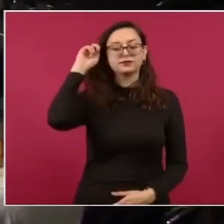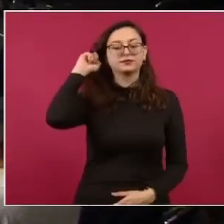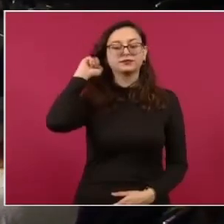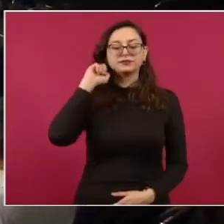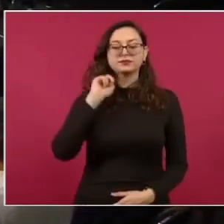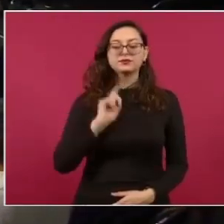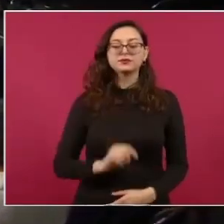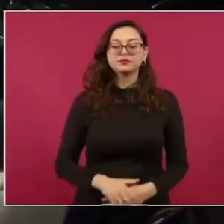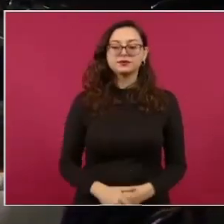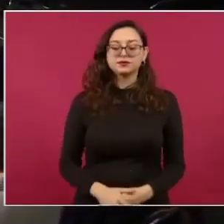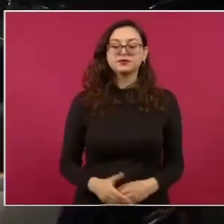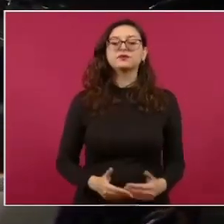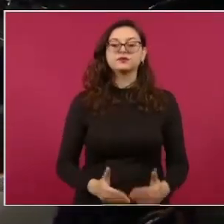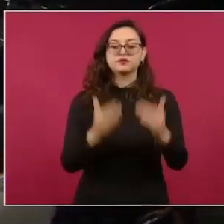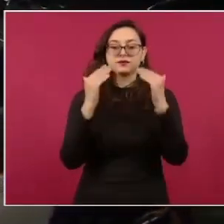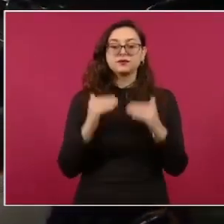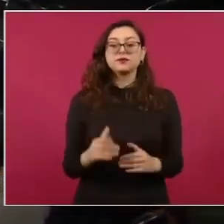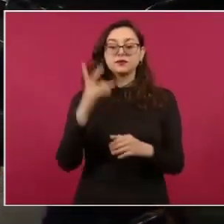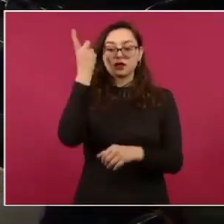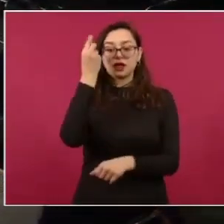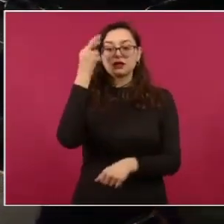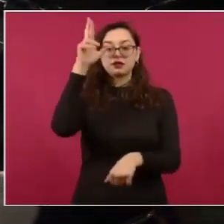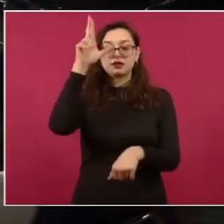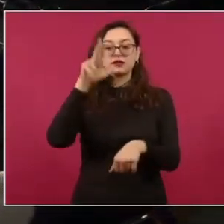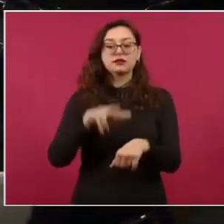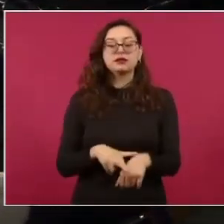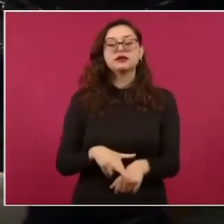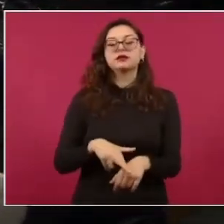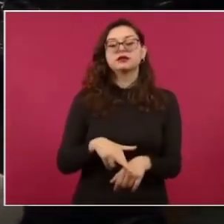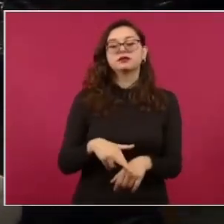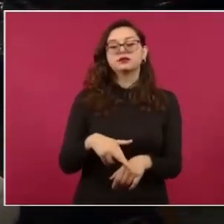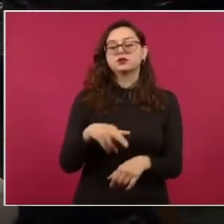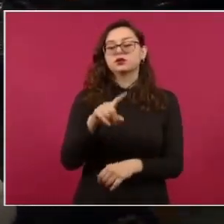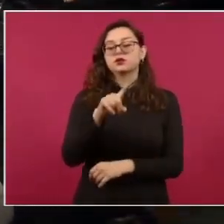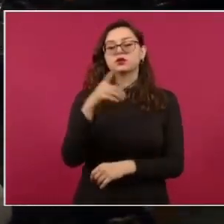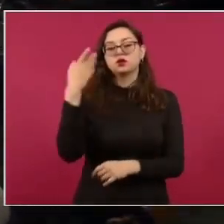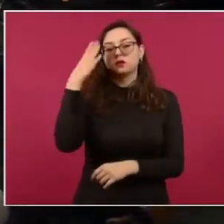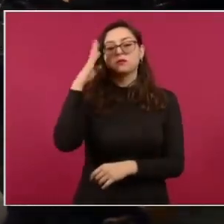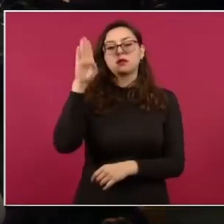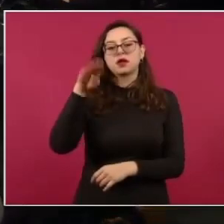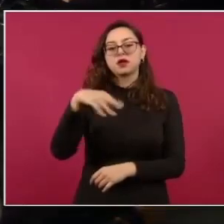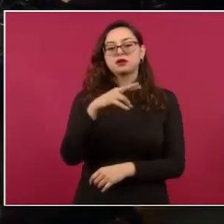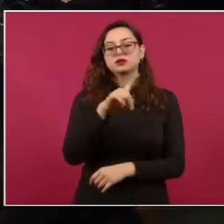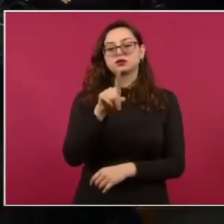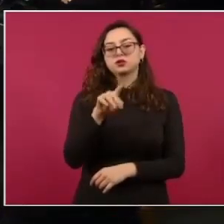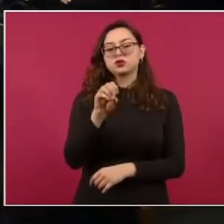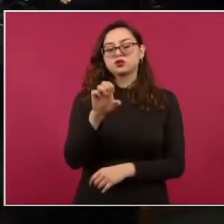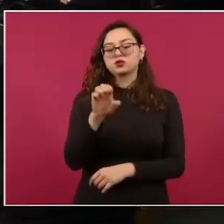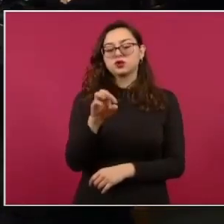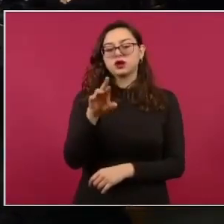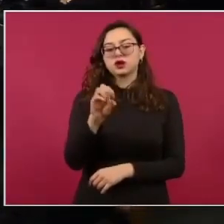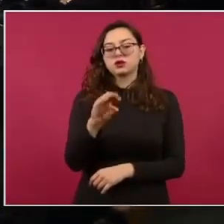Procedemos con las palabras del director general del Instituto Mexicano del Seguro Social, maestro Zoé Robledo Aburto.